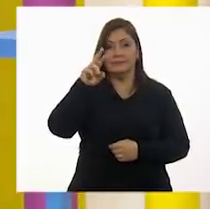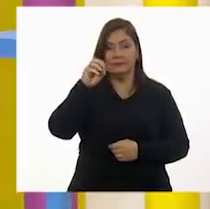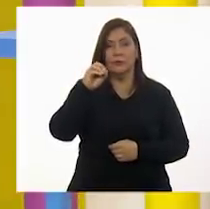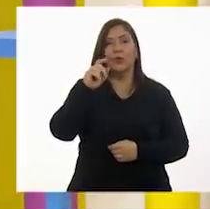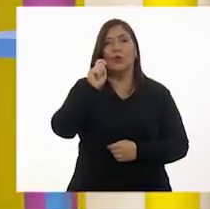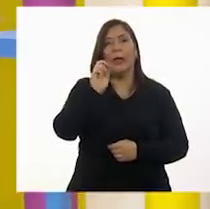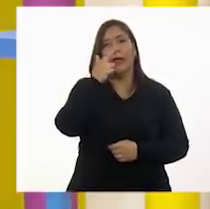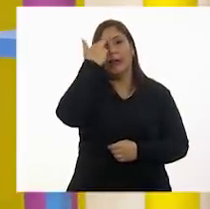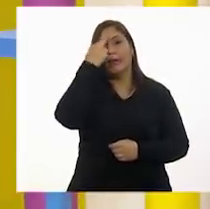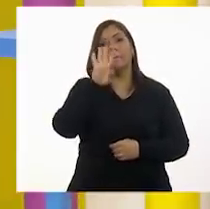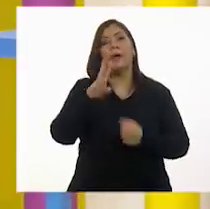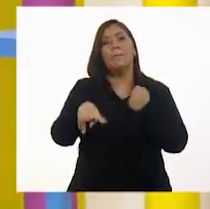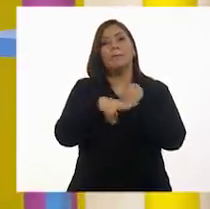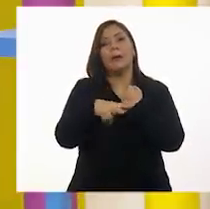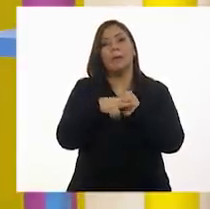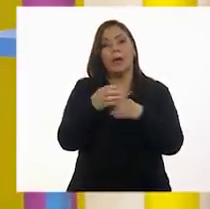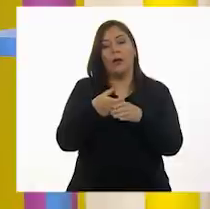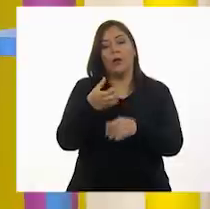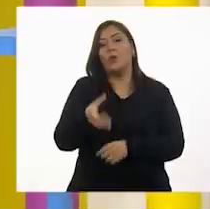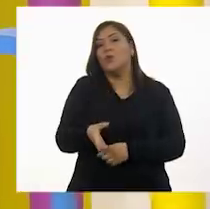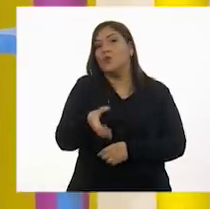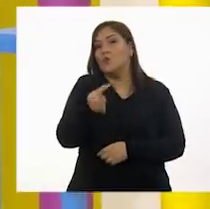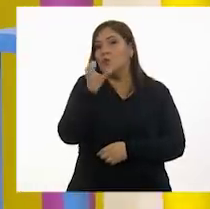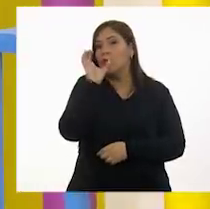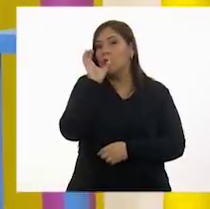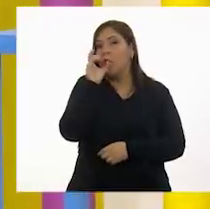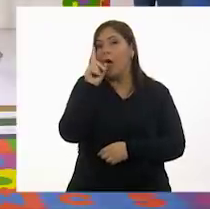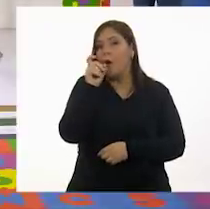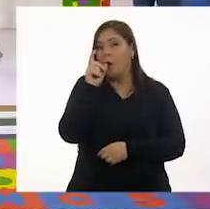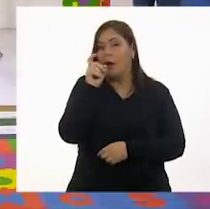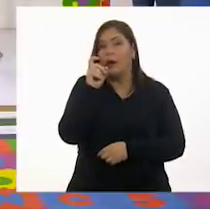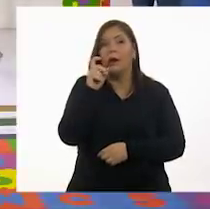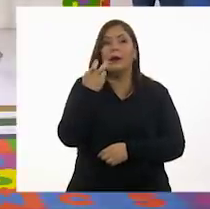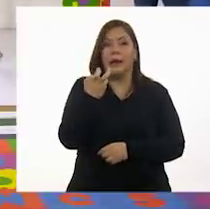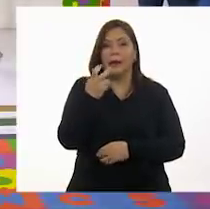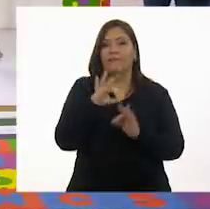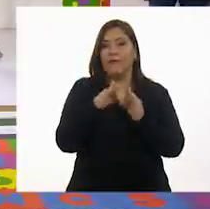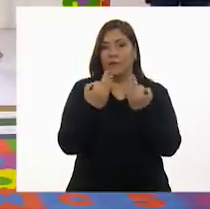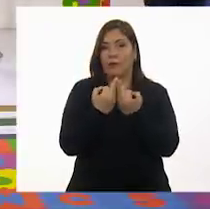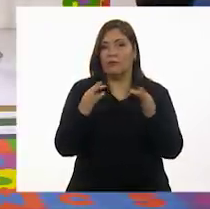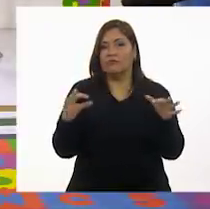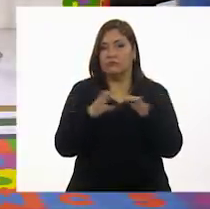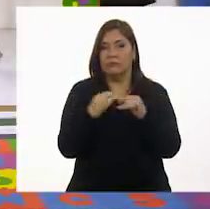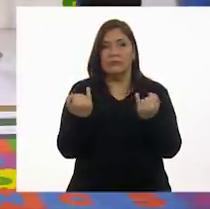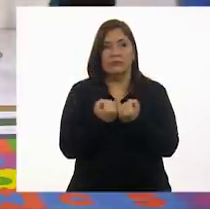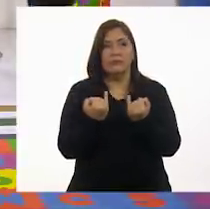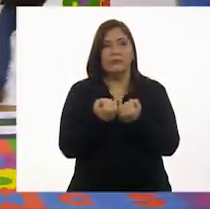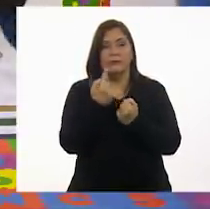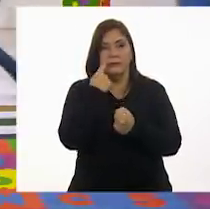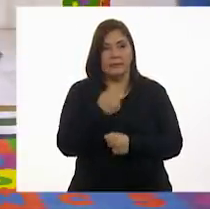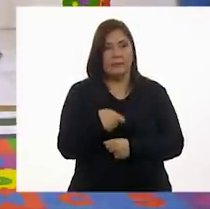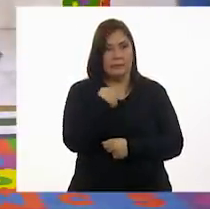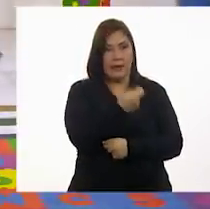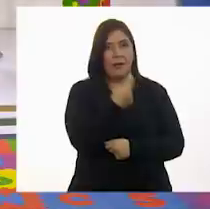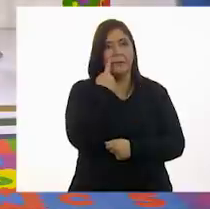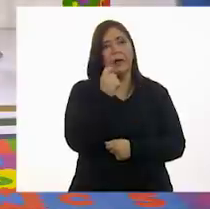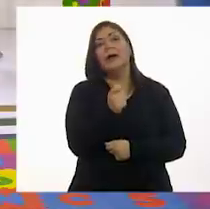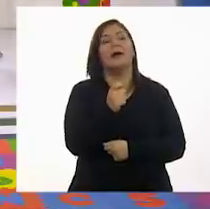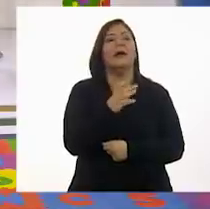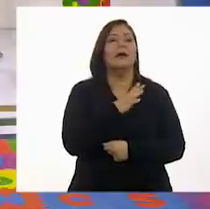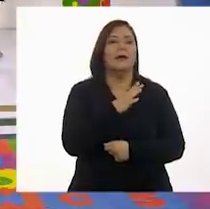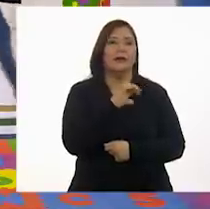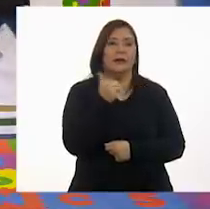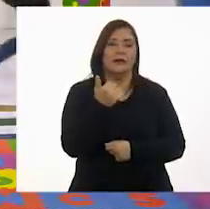forma de un vaso cuando ustedes toman el agua. Esa forma aquí tiene. Arriba. Ah, y te voy a pasar las dos sus